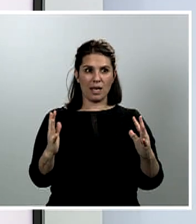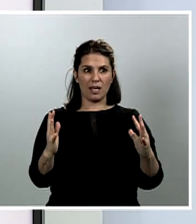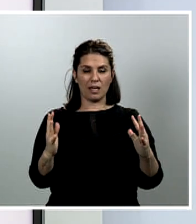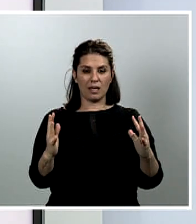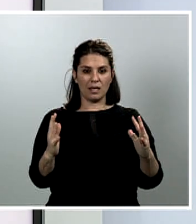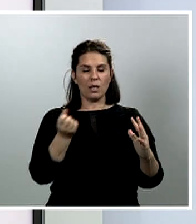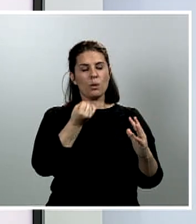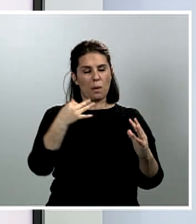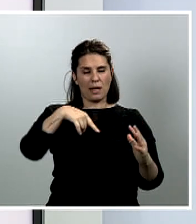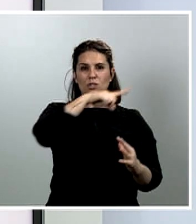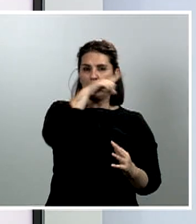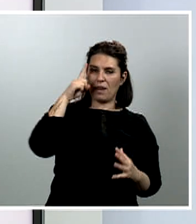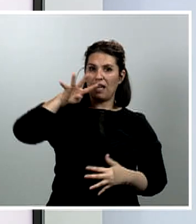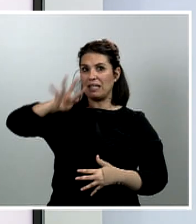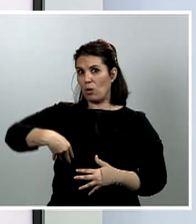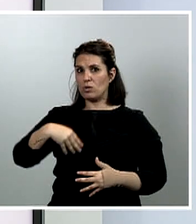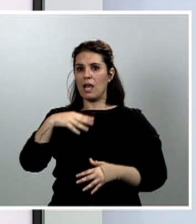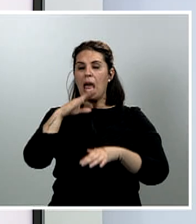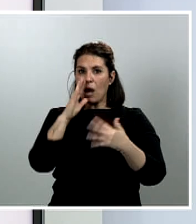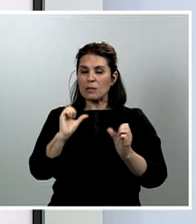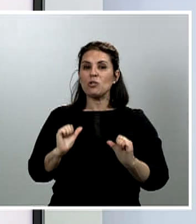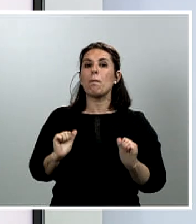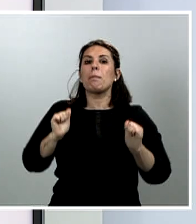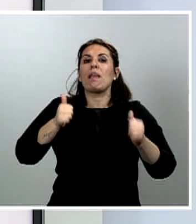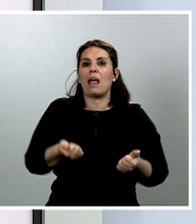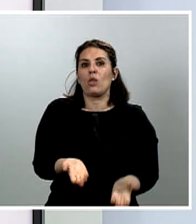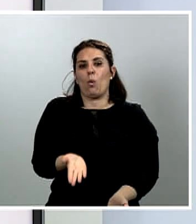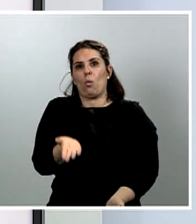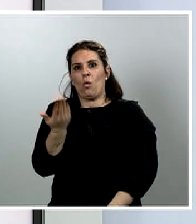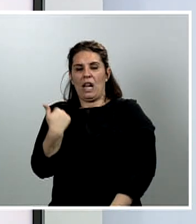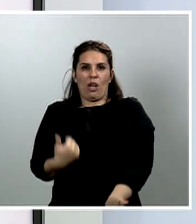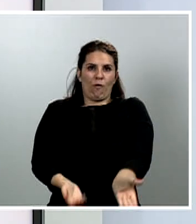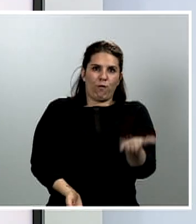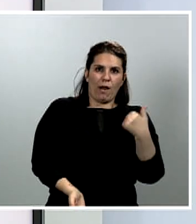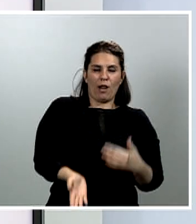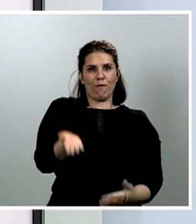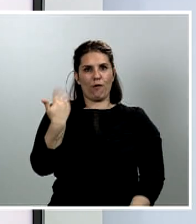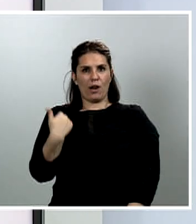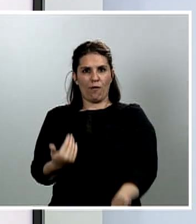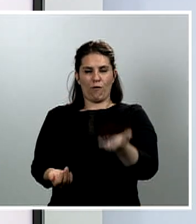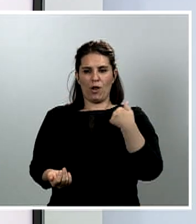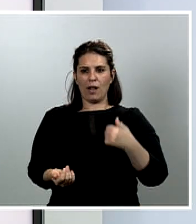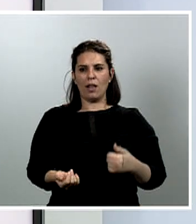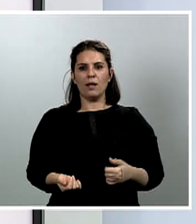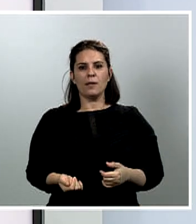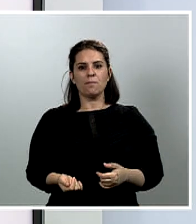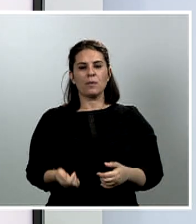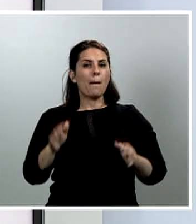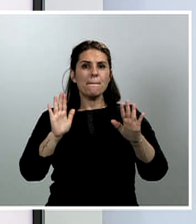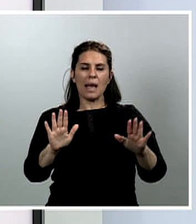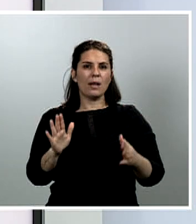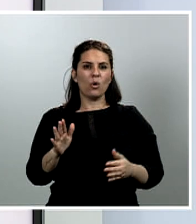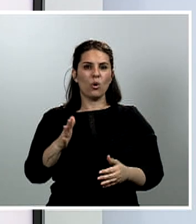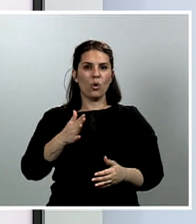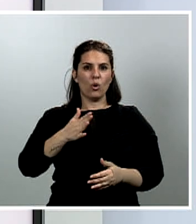en Cataluña estamos empezando a desmantelar, a retirar el material que teníamos allí, pero nuestra labor en estos hospitales